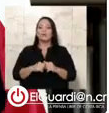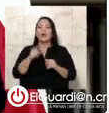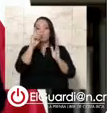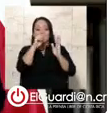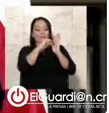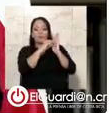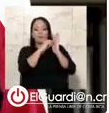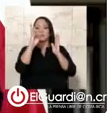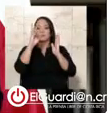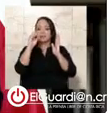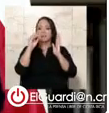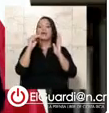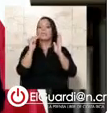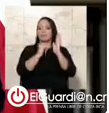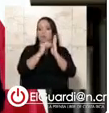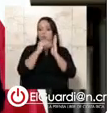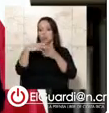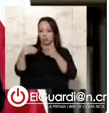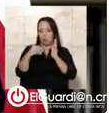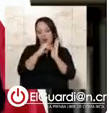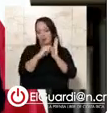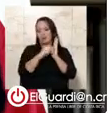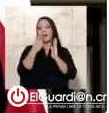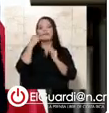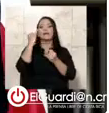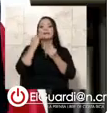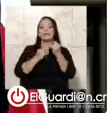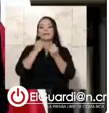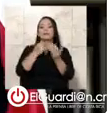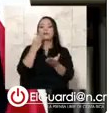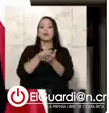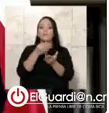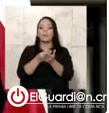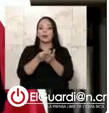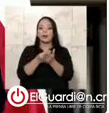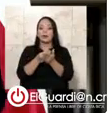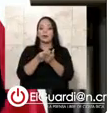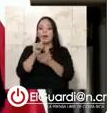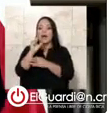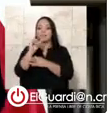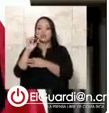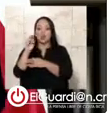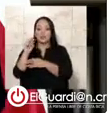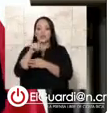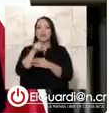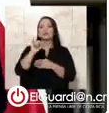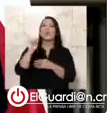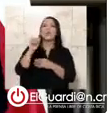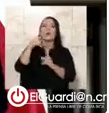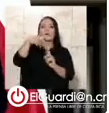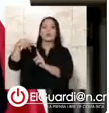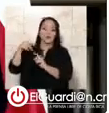de $60 millones para terminar de comprar las acciones, porque eso es como una cooperativa,